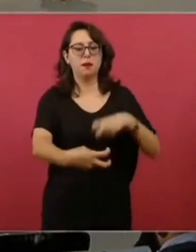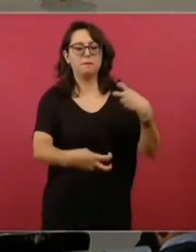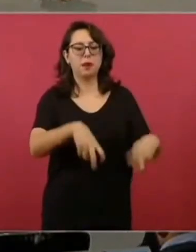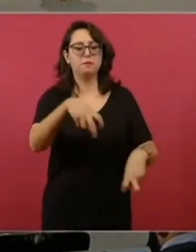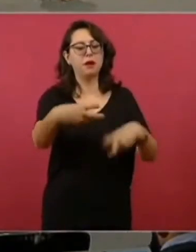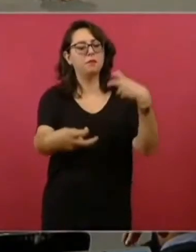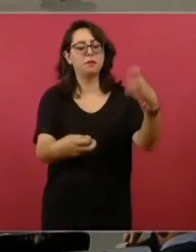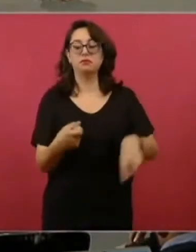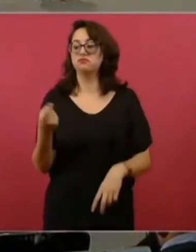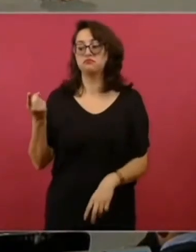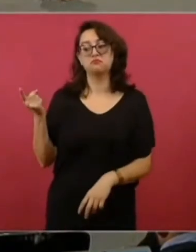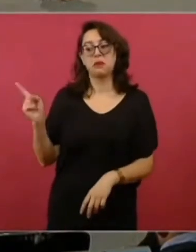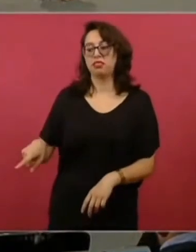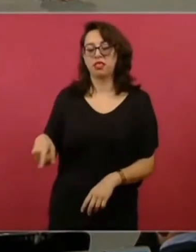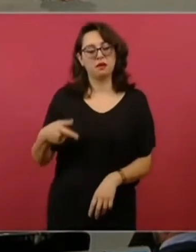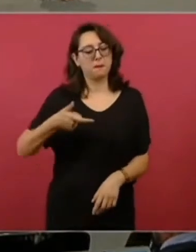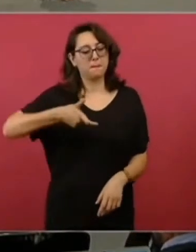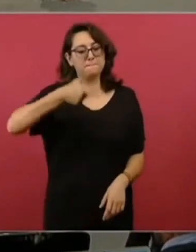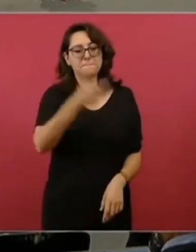Era el mátalos en caliente.